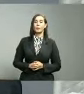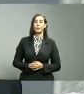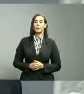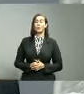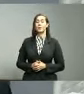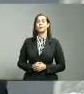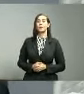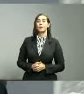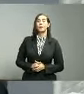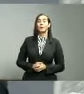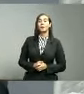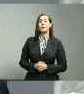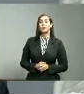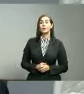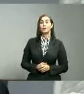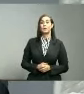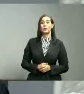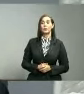incremento